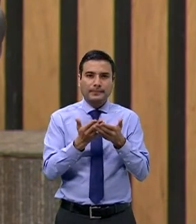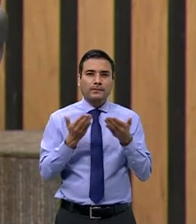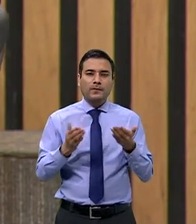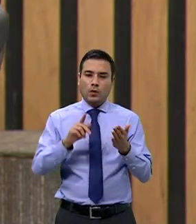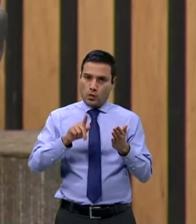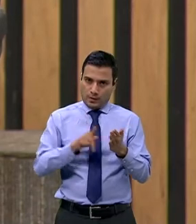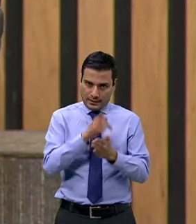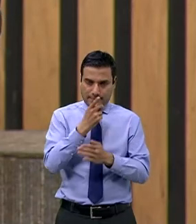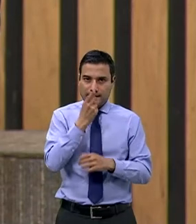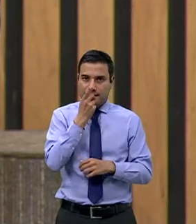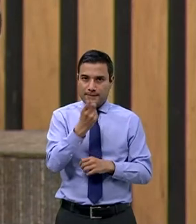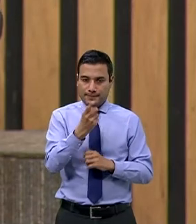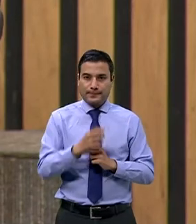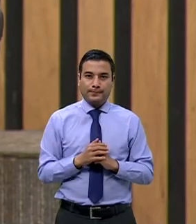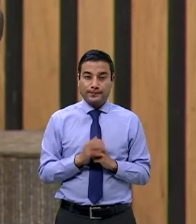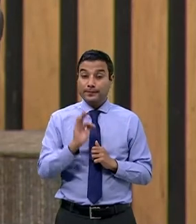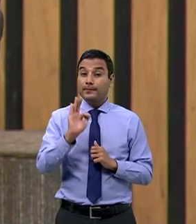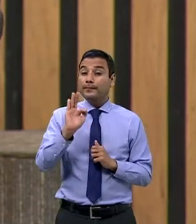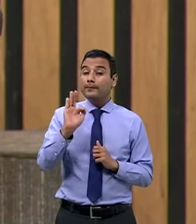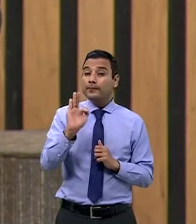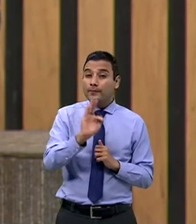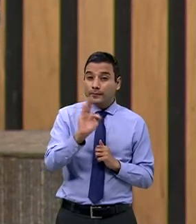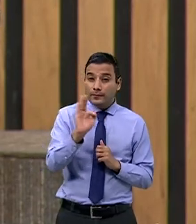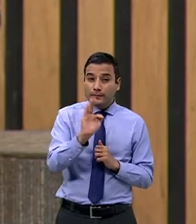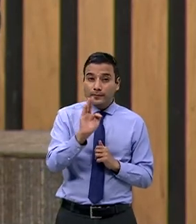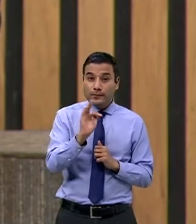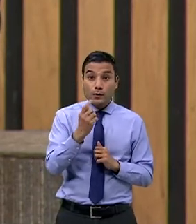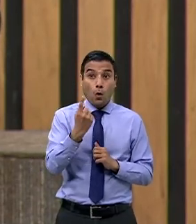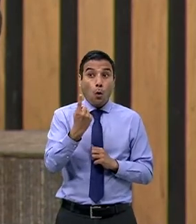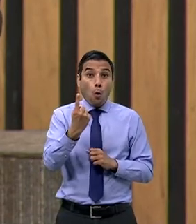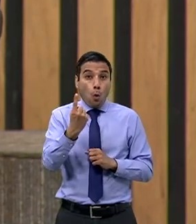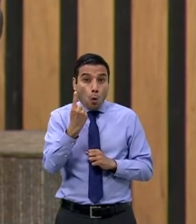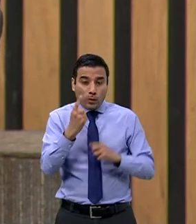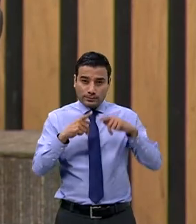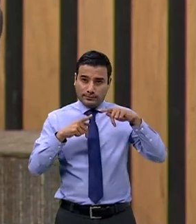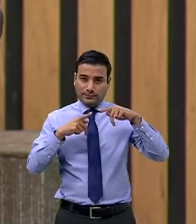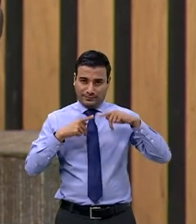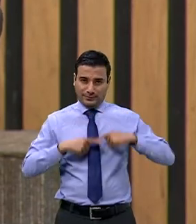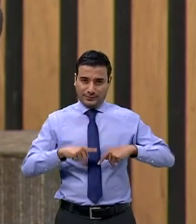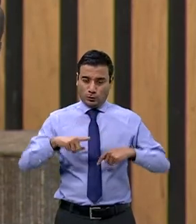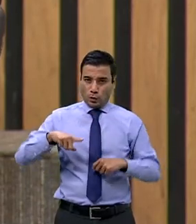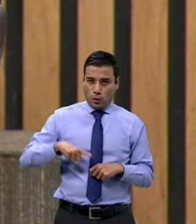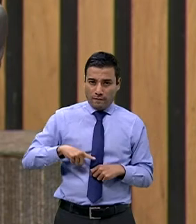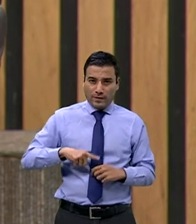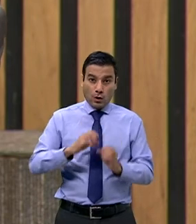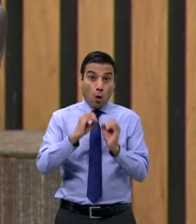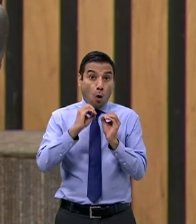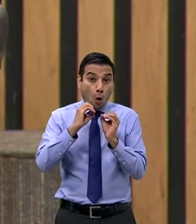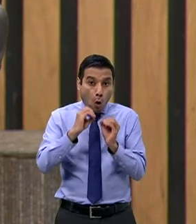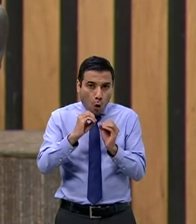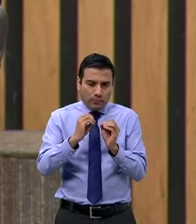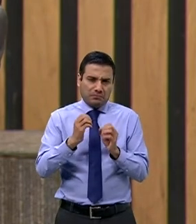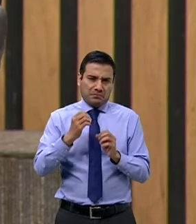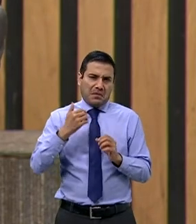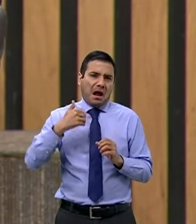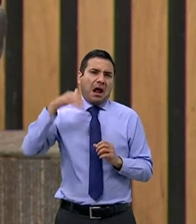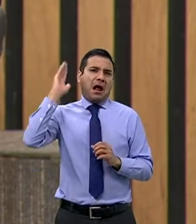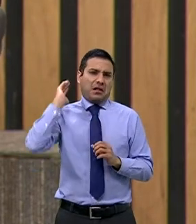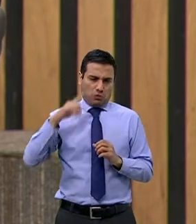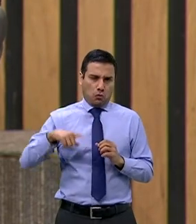si algún funcionario o ex funcionario ha cometido un ilícito